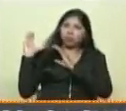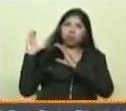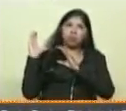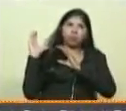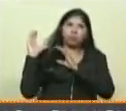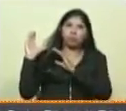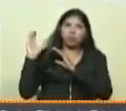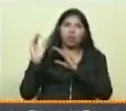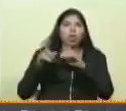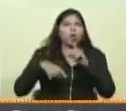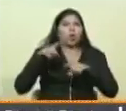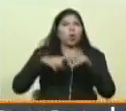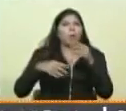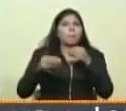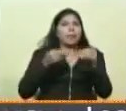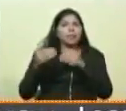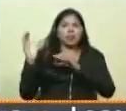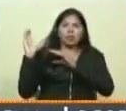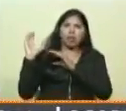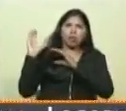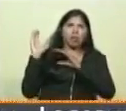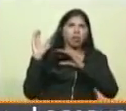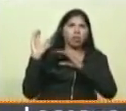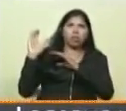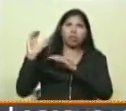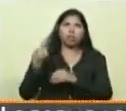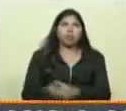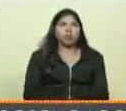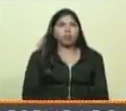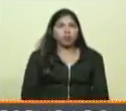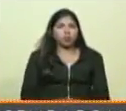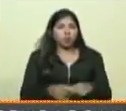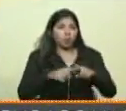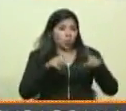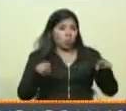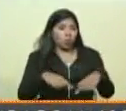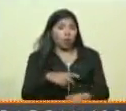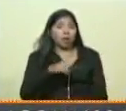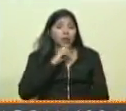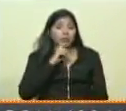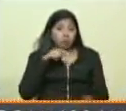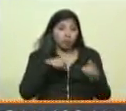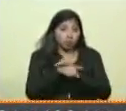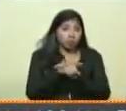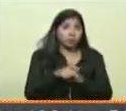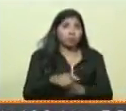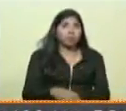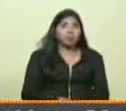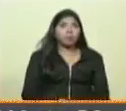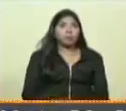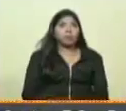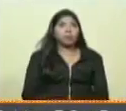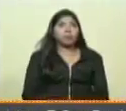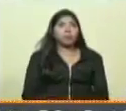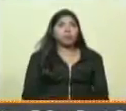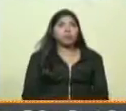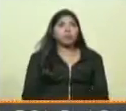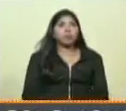los equipos para entrar cortando. Es decir, una zona de difícil acceso. ¿Y qué hicieron ellos? Bueno,